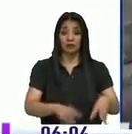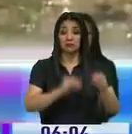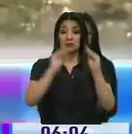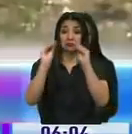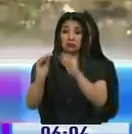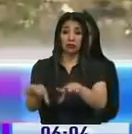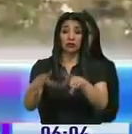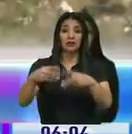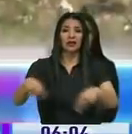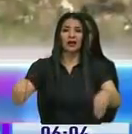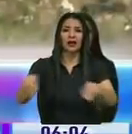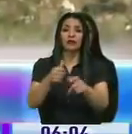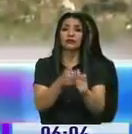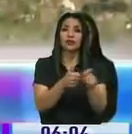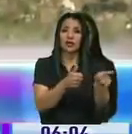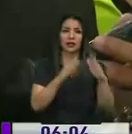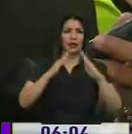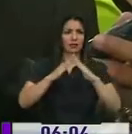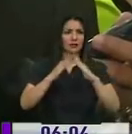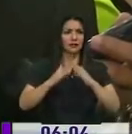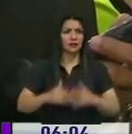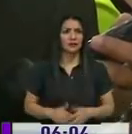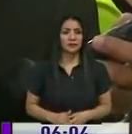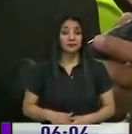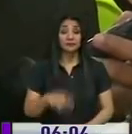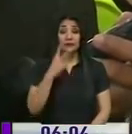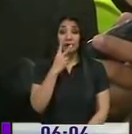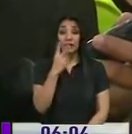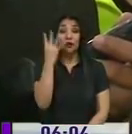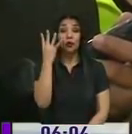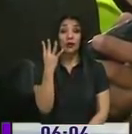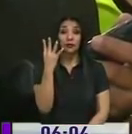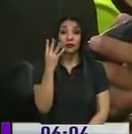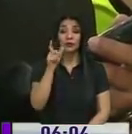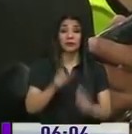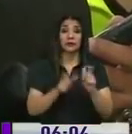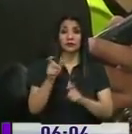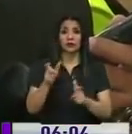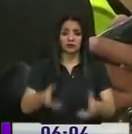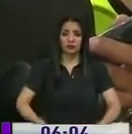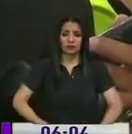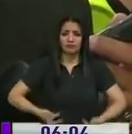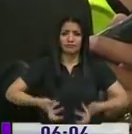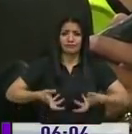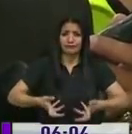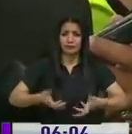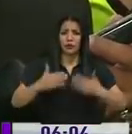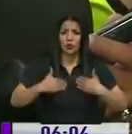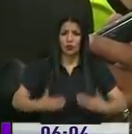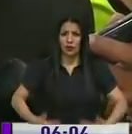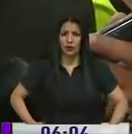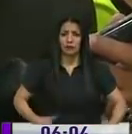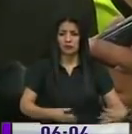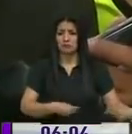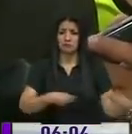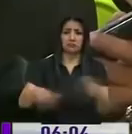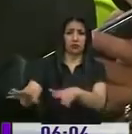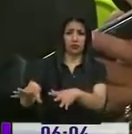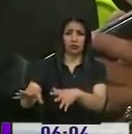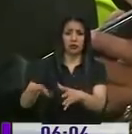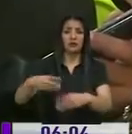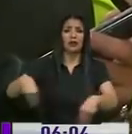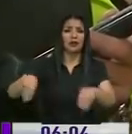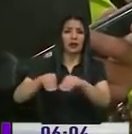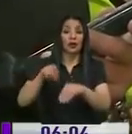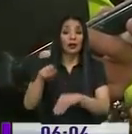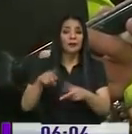cerca de la casa del adolescente se ve algunas cuatro personas que arrojan un cuerpo en terreno vale eso es